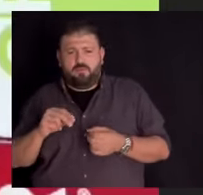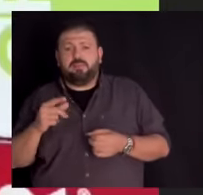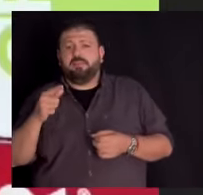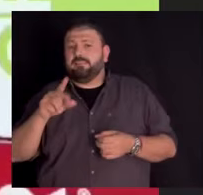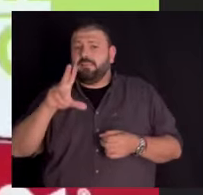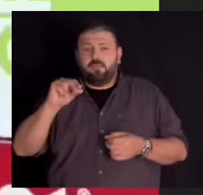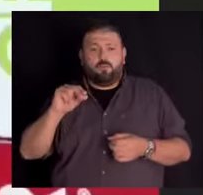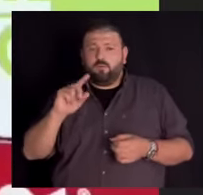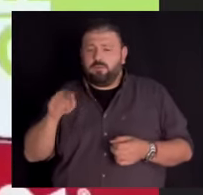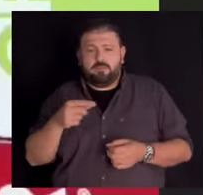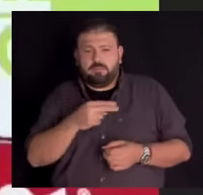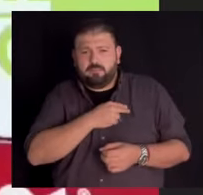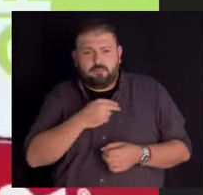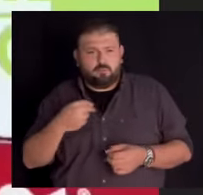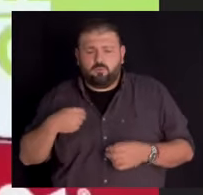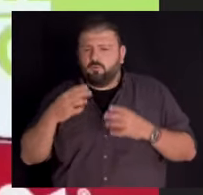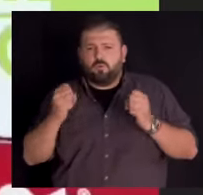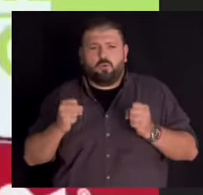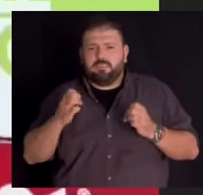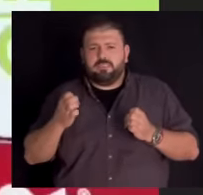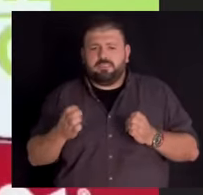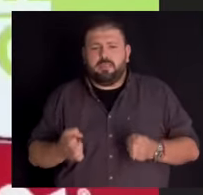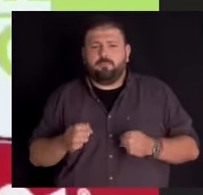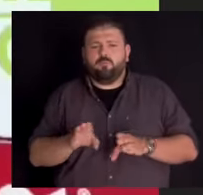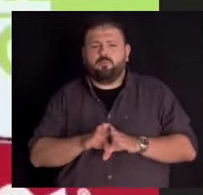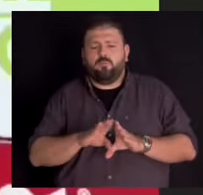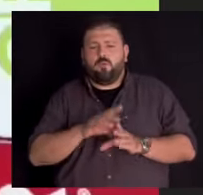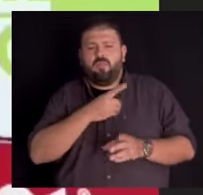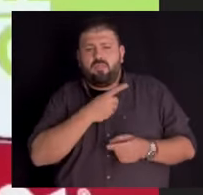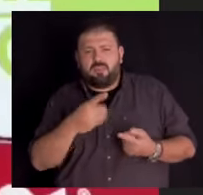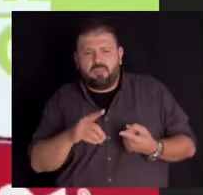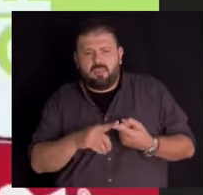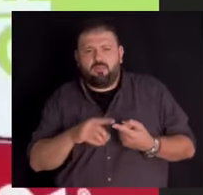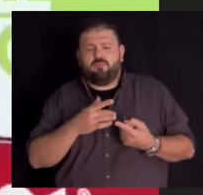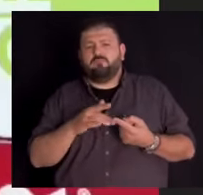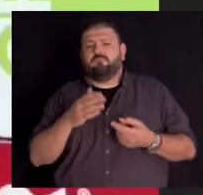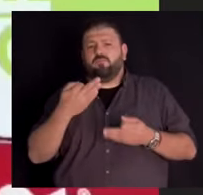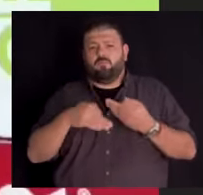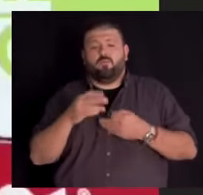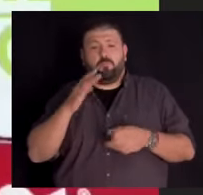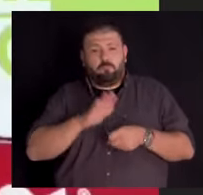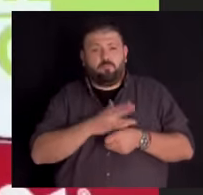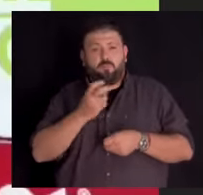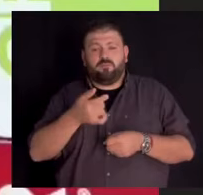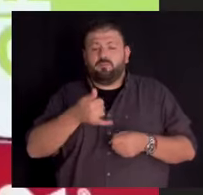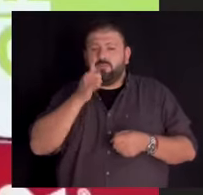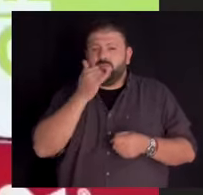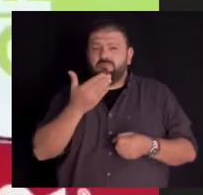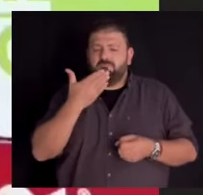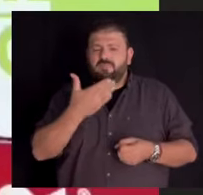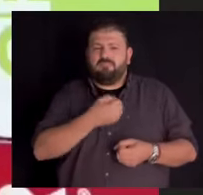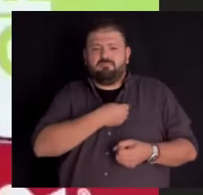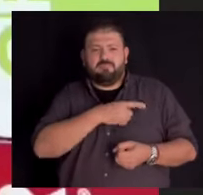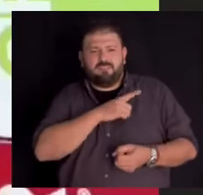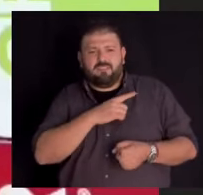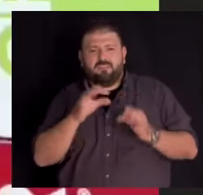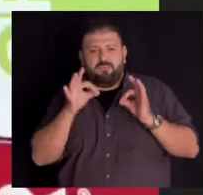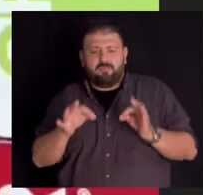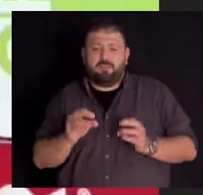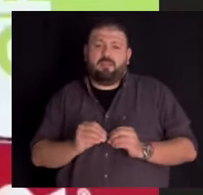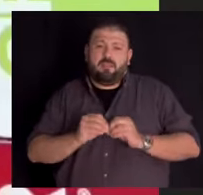no estamos dañando nuestras neuronas, las estamos manteniendo alimentadas, sanas, y obvio, si haces